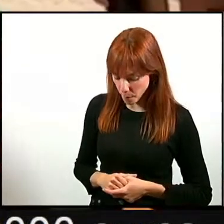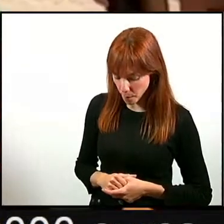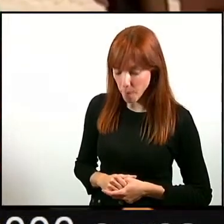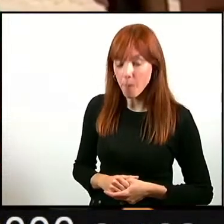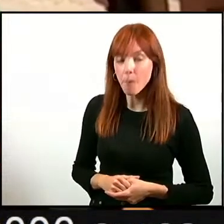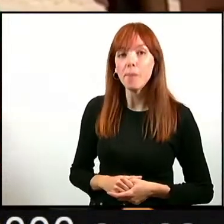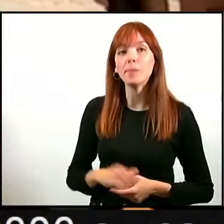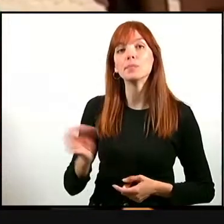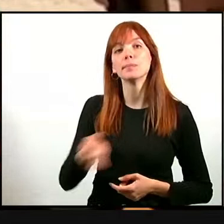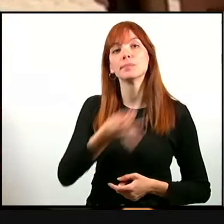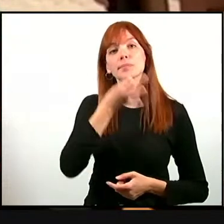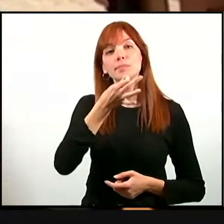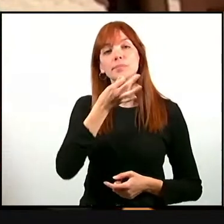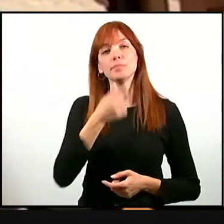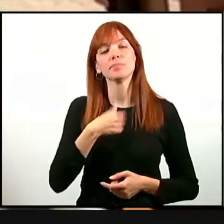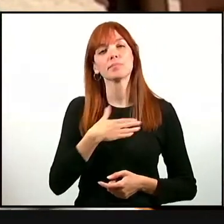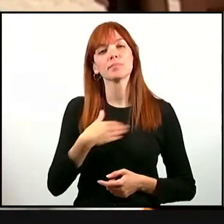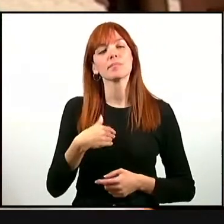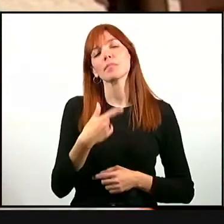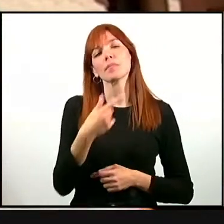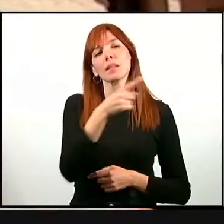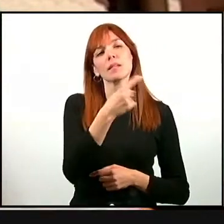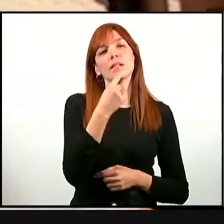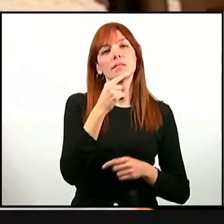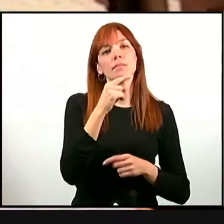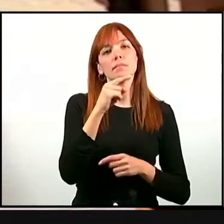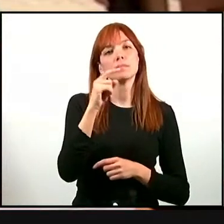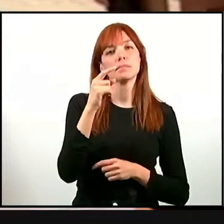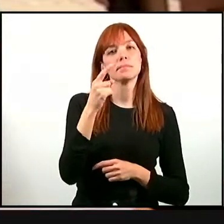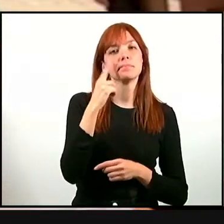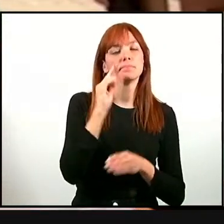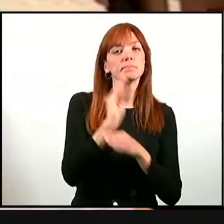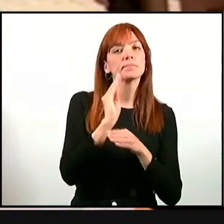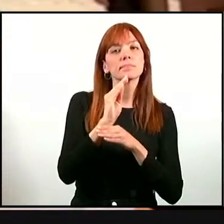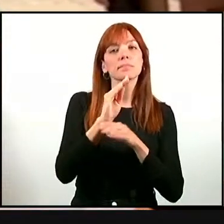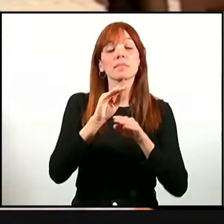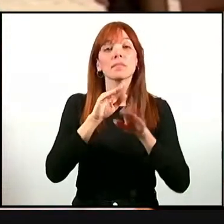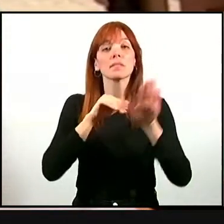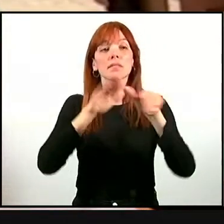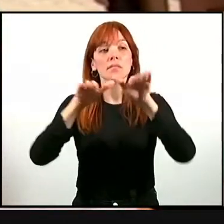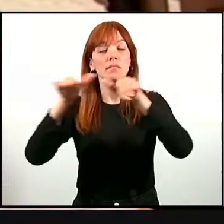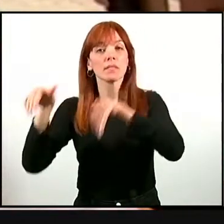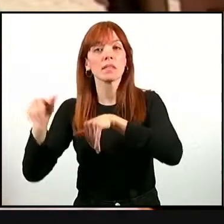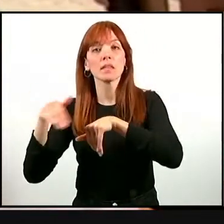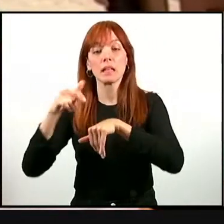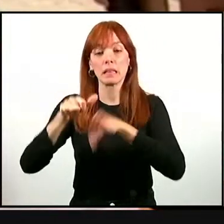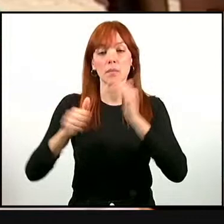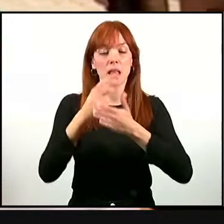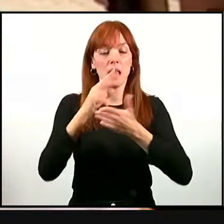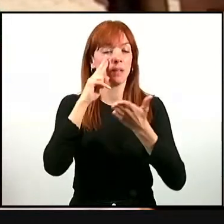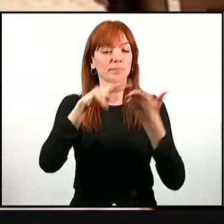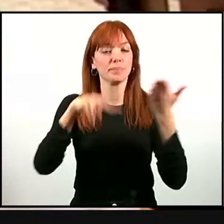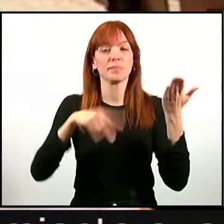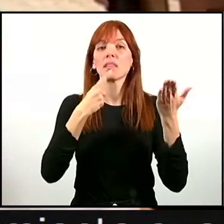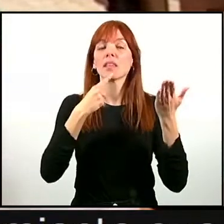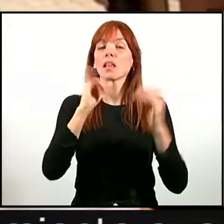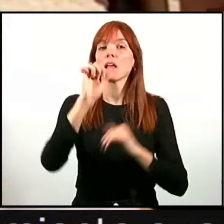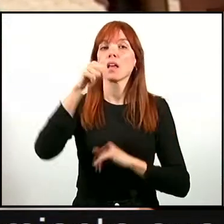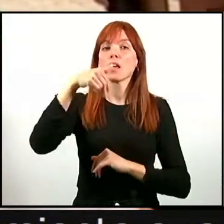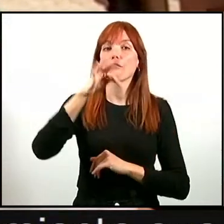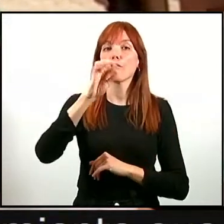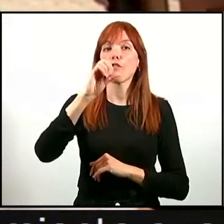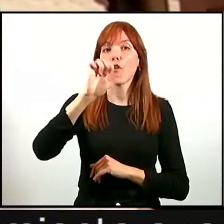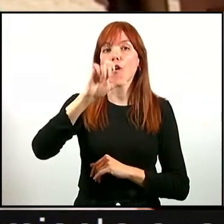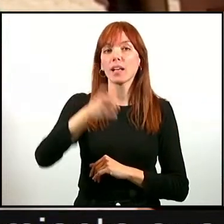Buenas tardes. Yo querría insistir un poco en el llamamiento que haces a la prudencia, puesto, como bien has dicho esta mañana, el Infoex ha pedido que